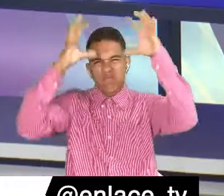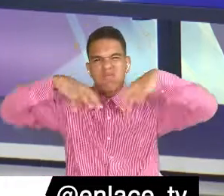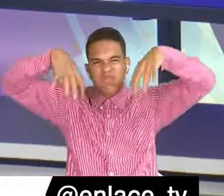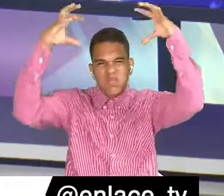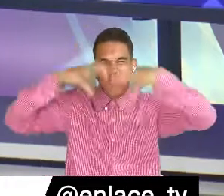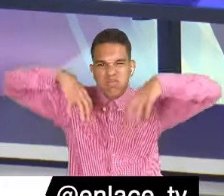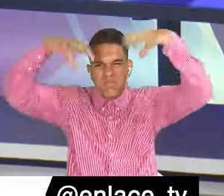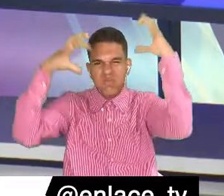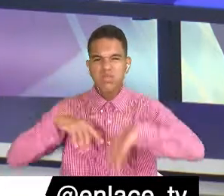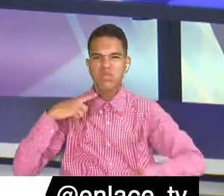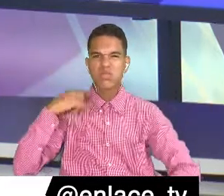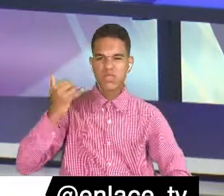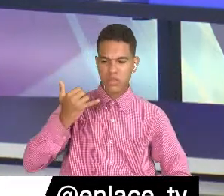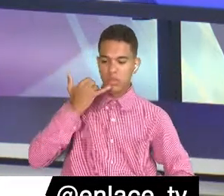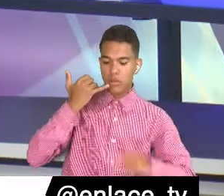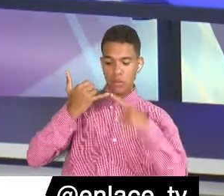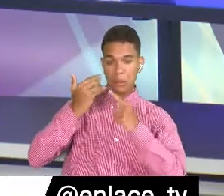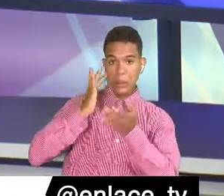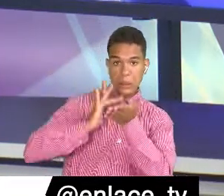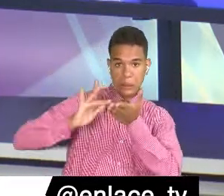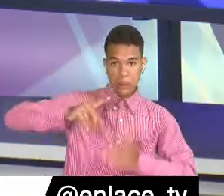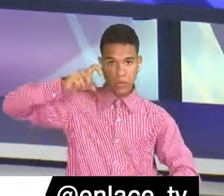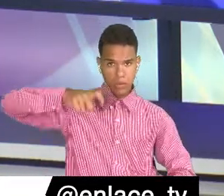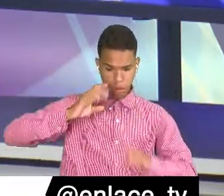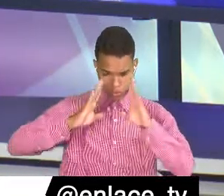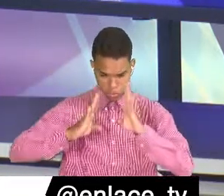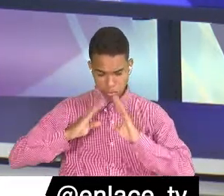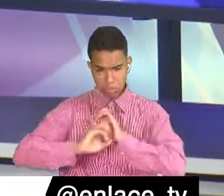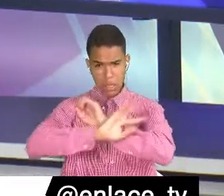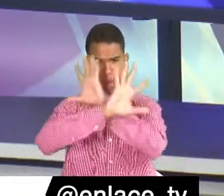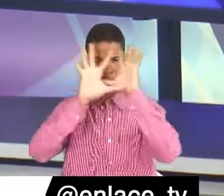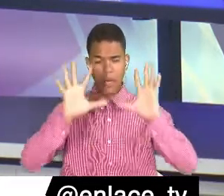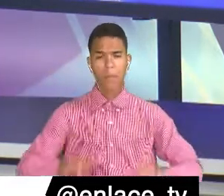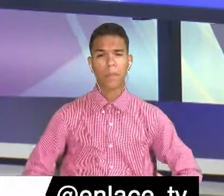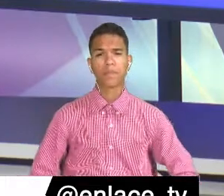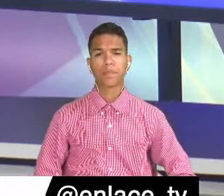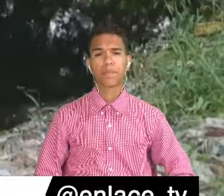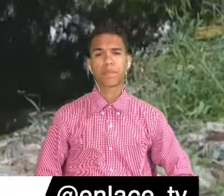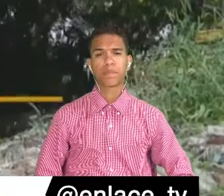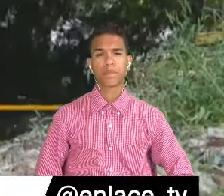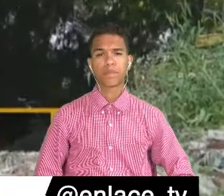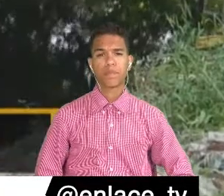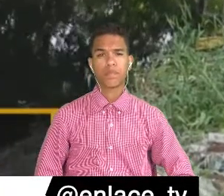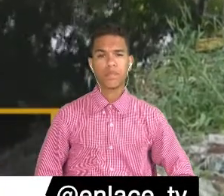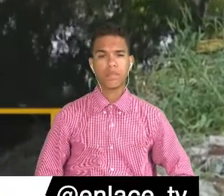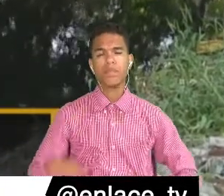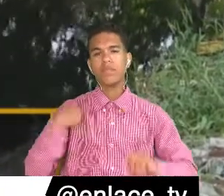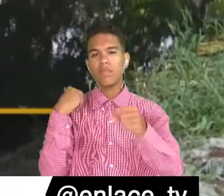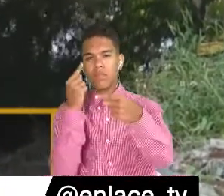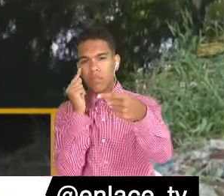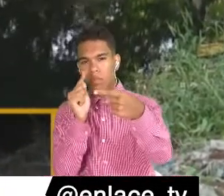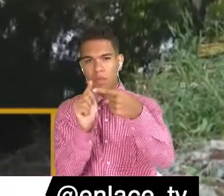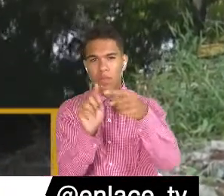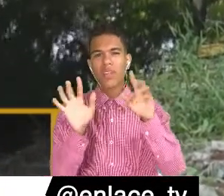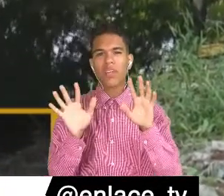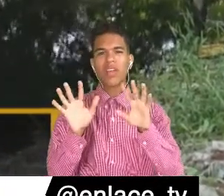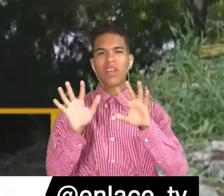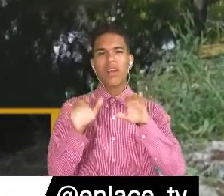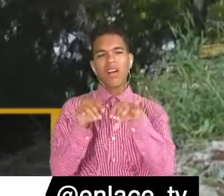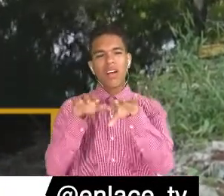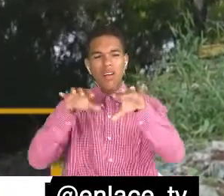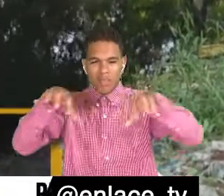de emergencia estará habilitada para atenderlas en caso de que se presenten. Con el fin de prevenir acciones que lamentar por